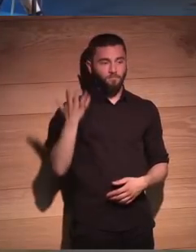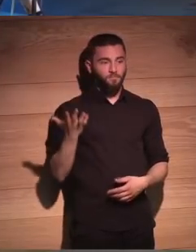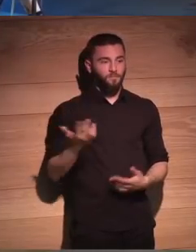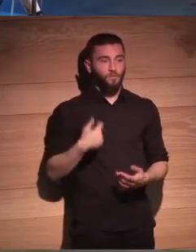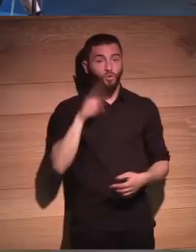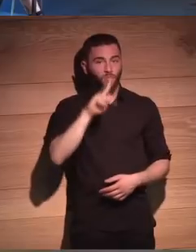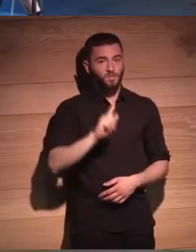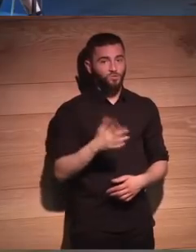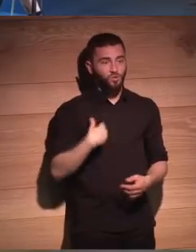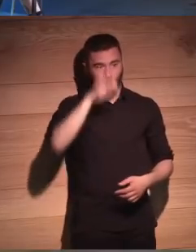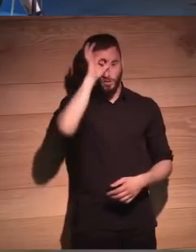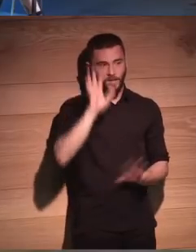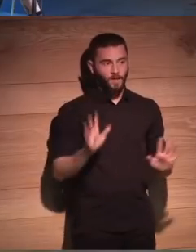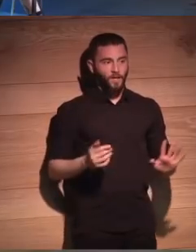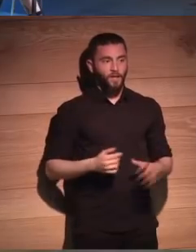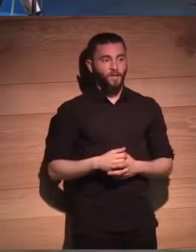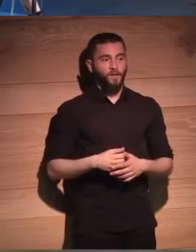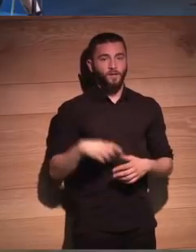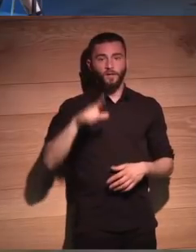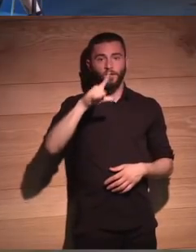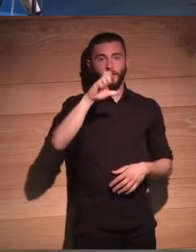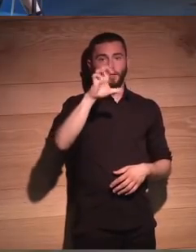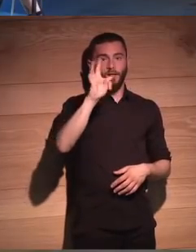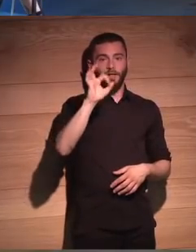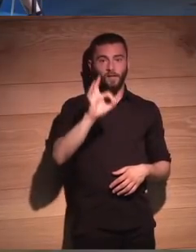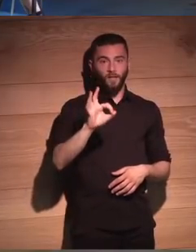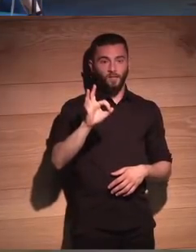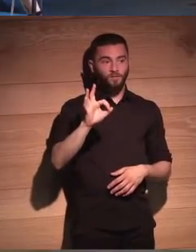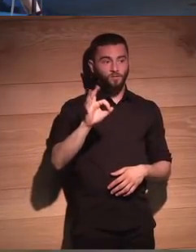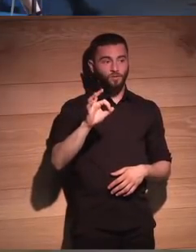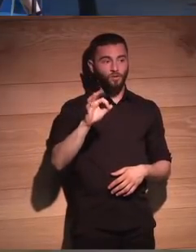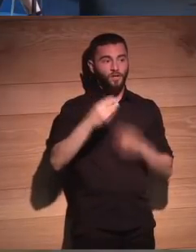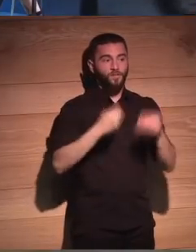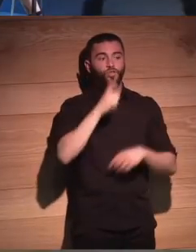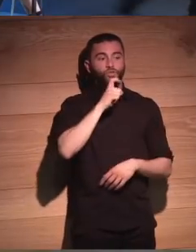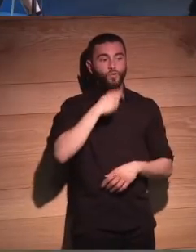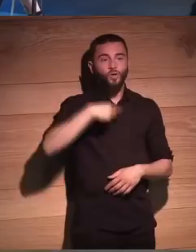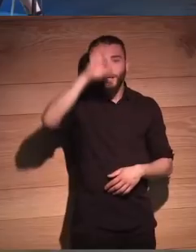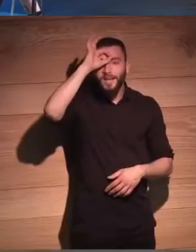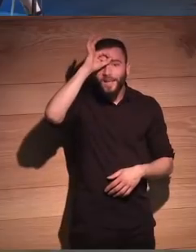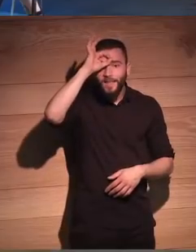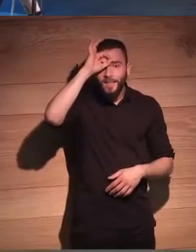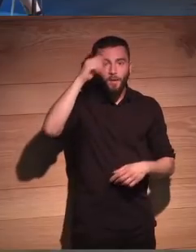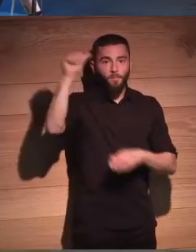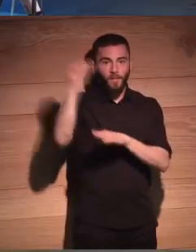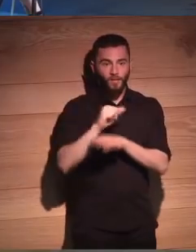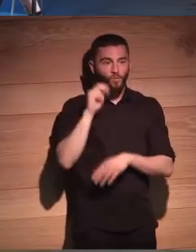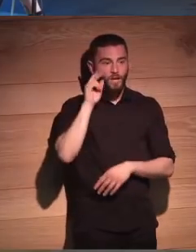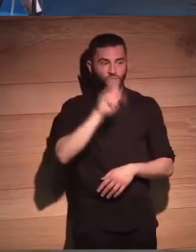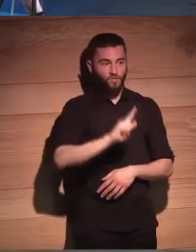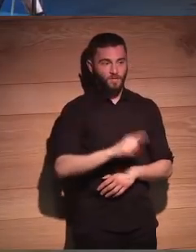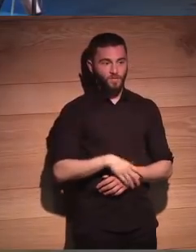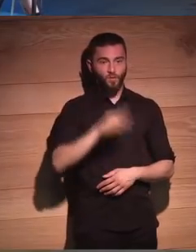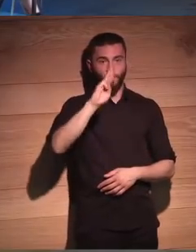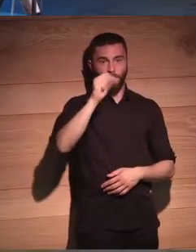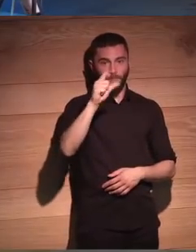Exactamente. Ya digo, no tengo ni idea de cómo la ha hecho Leto. No he visto la película. Sí. Pues entonces Paloma la ha visto. Paloma,